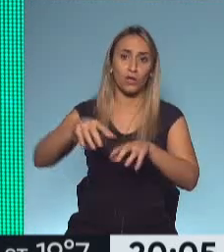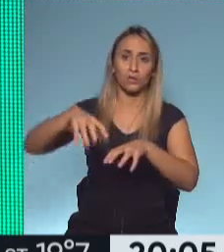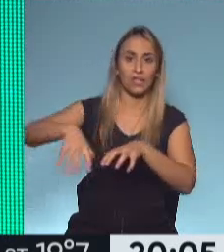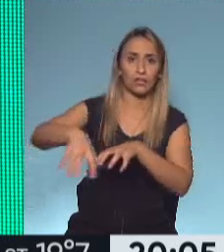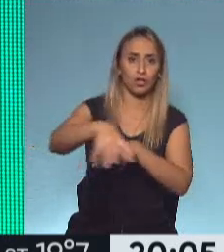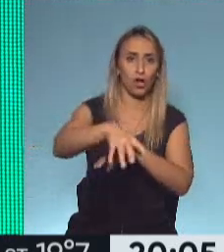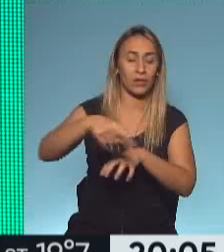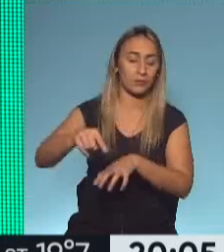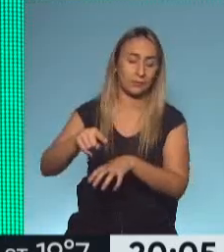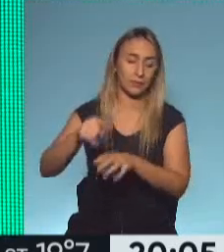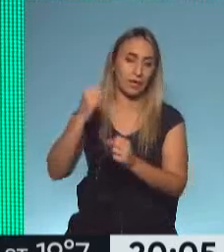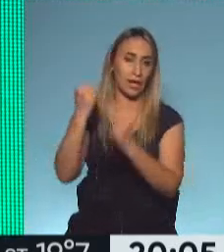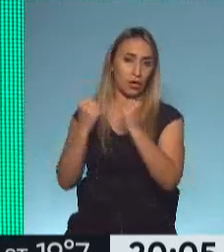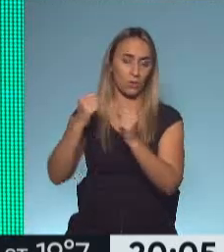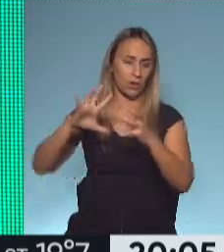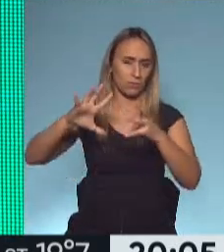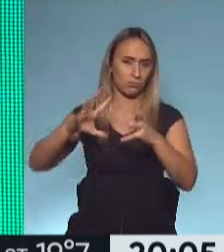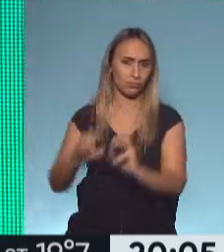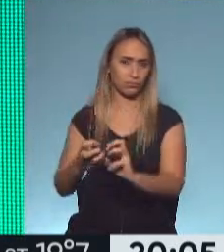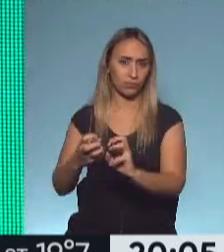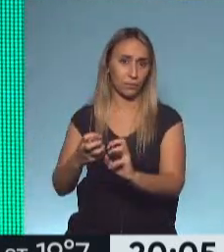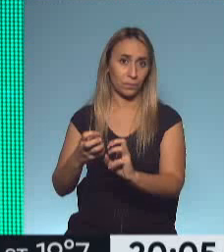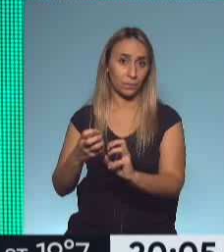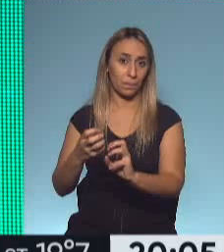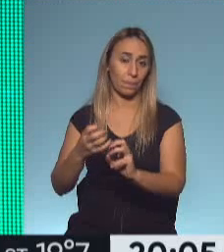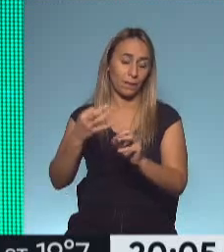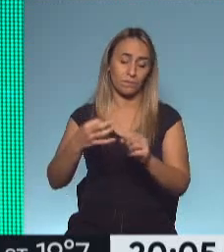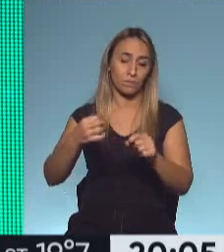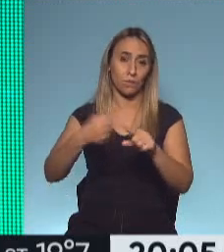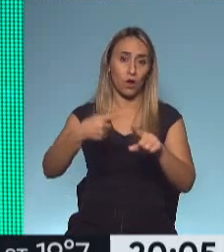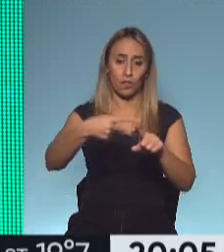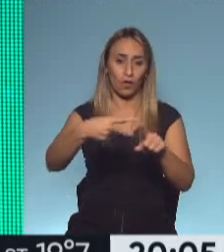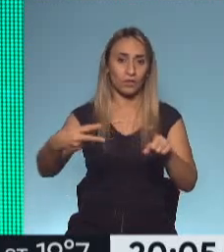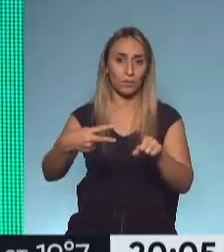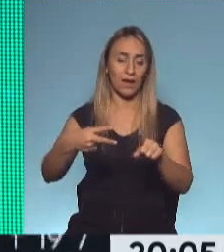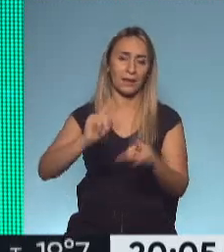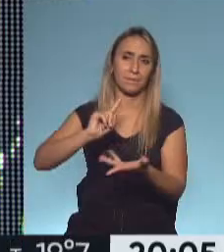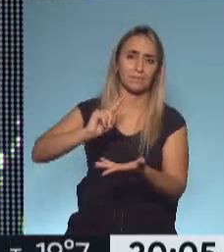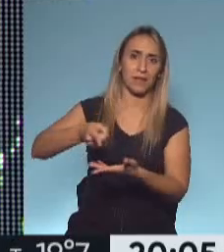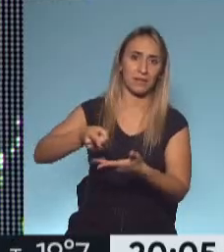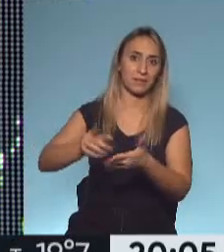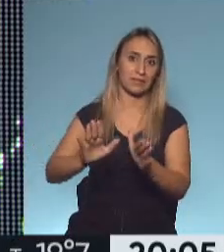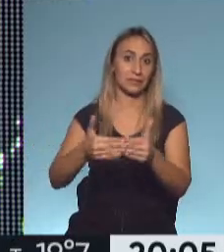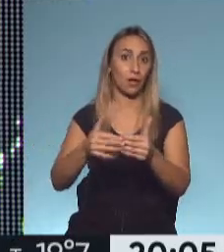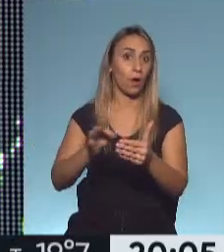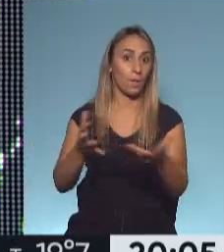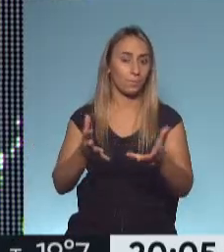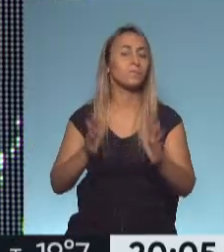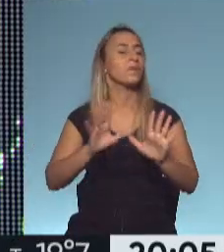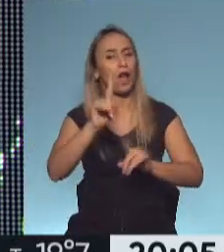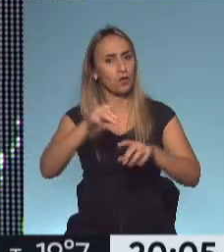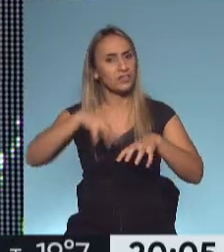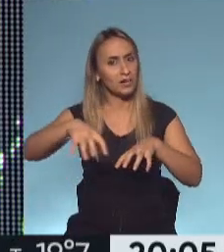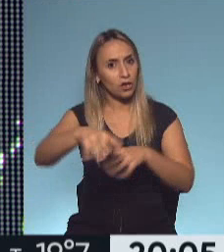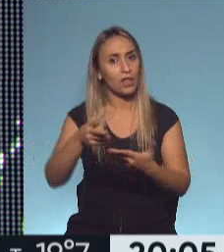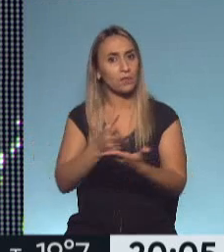rubros golpeados por aunque sea 2 semanas de paralización, ¿no? A todos los sectores productivos que tengan dificultades o